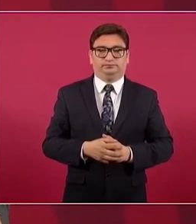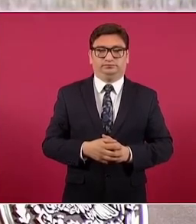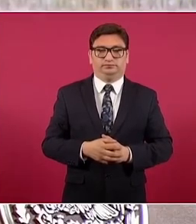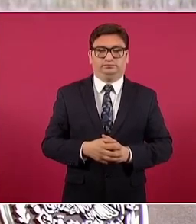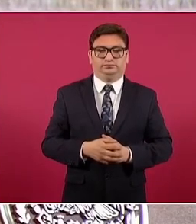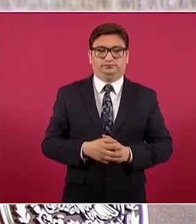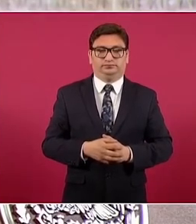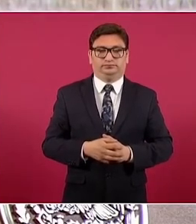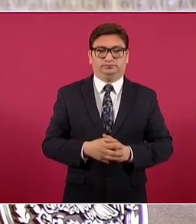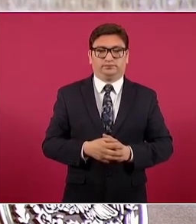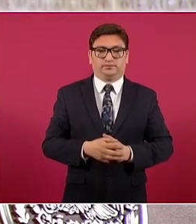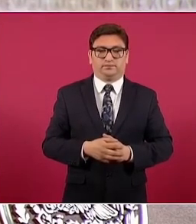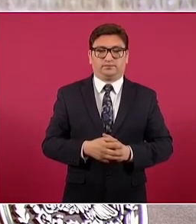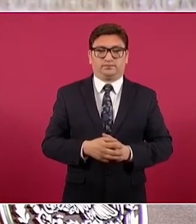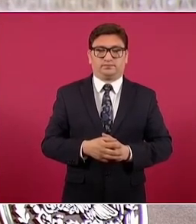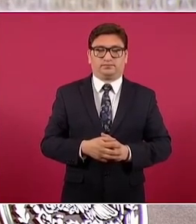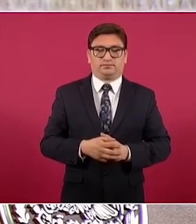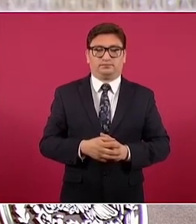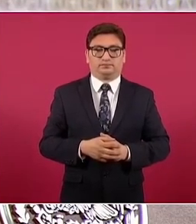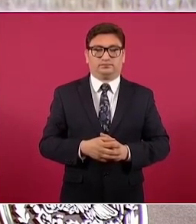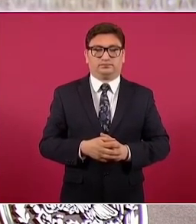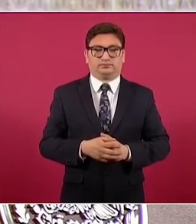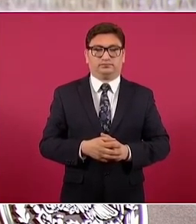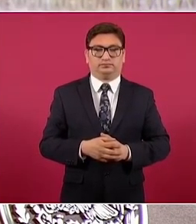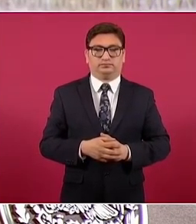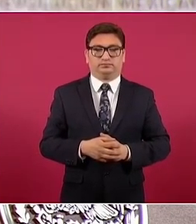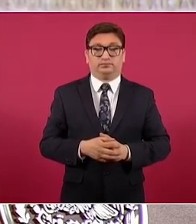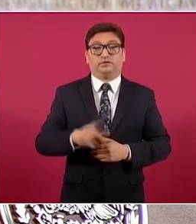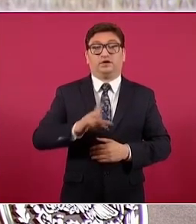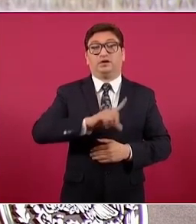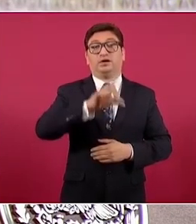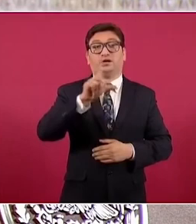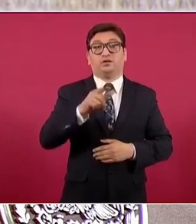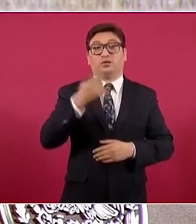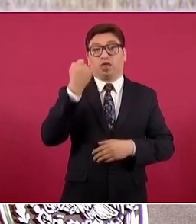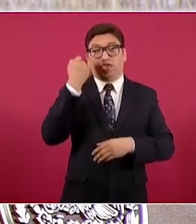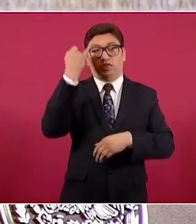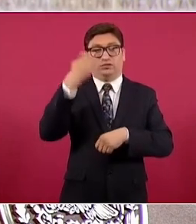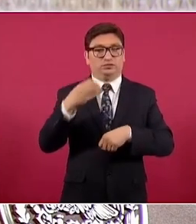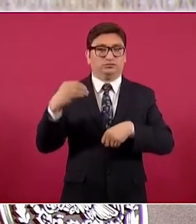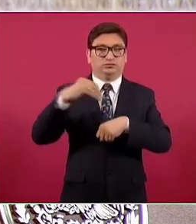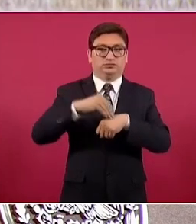como pretexto el que se formaba